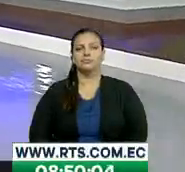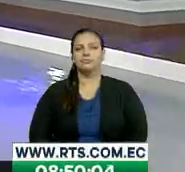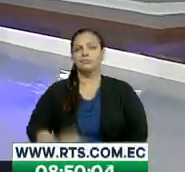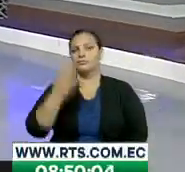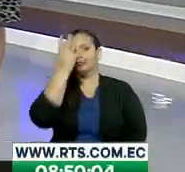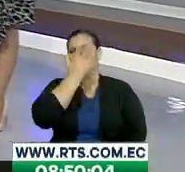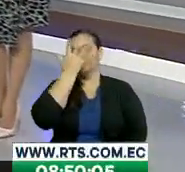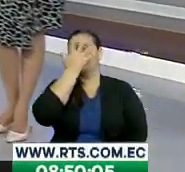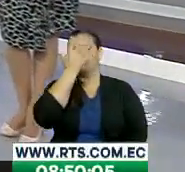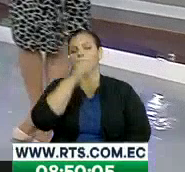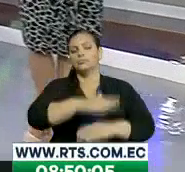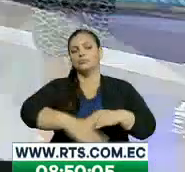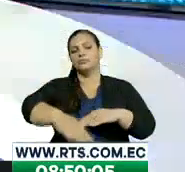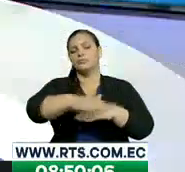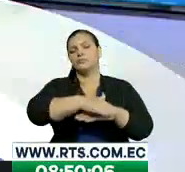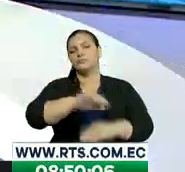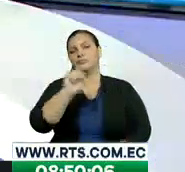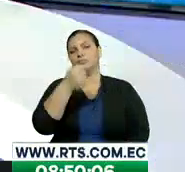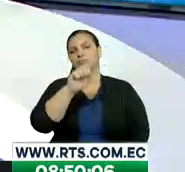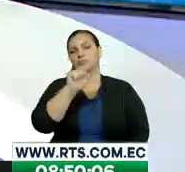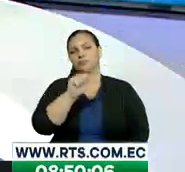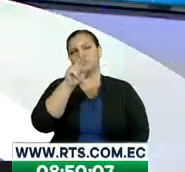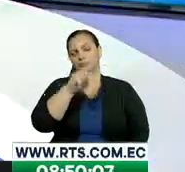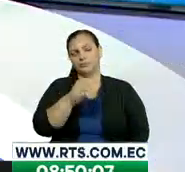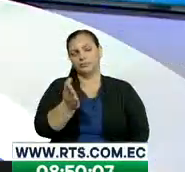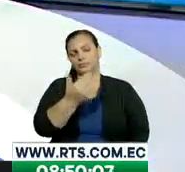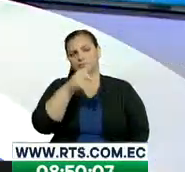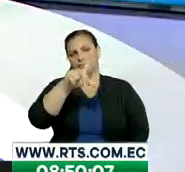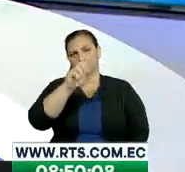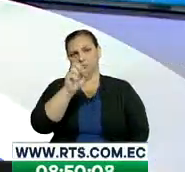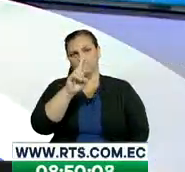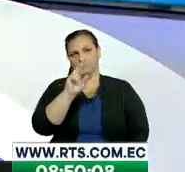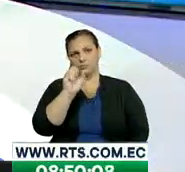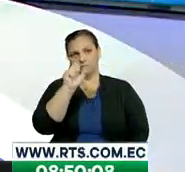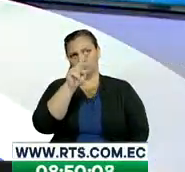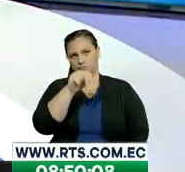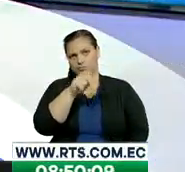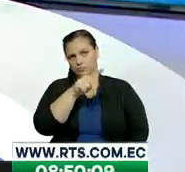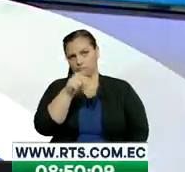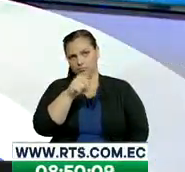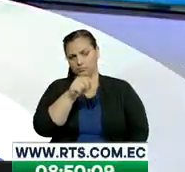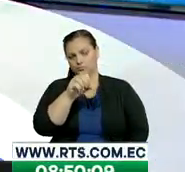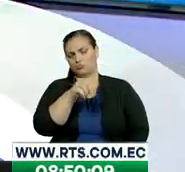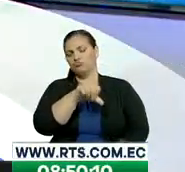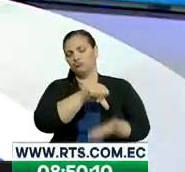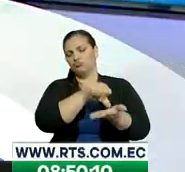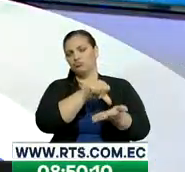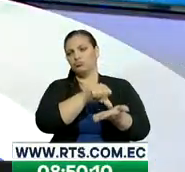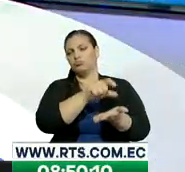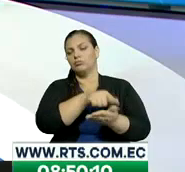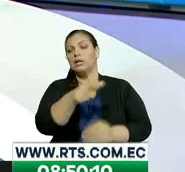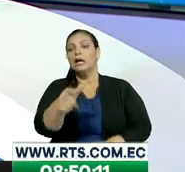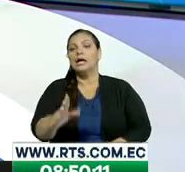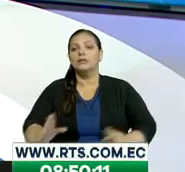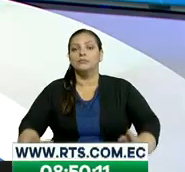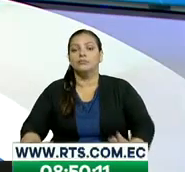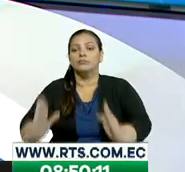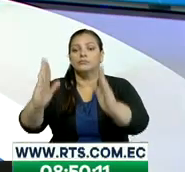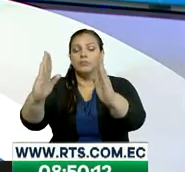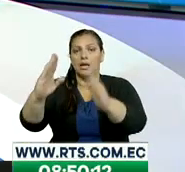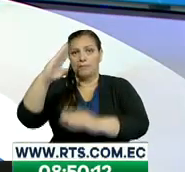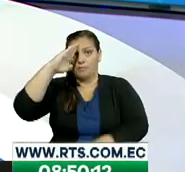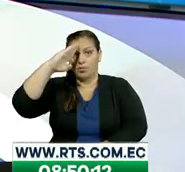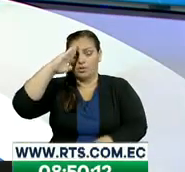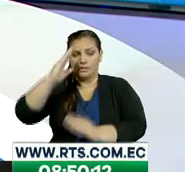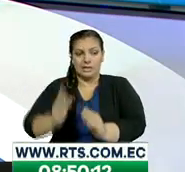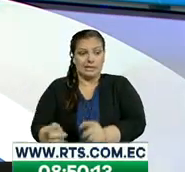Un incendio registrado en el centro de la ciudad de San Lorenzo, en la provincia de Esmeraldas, alarmó a los moradores de este cantón